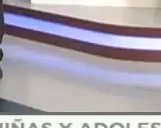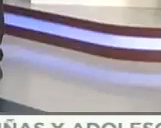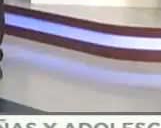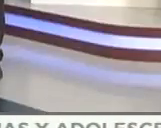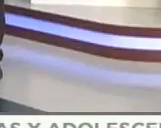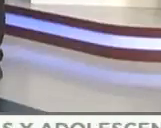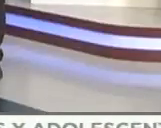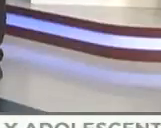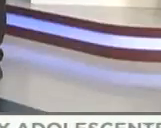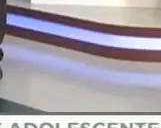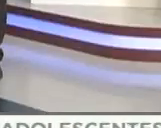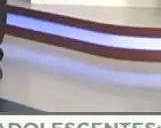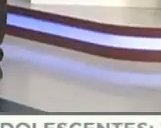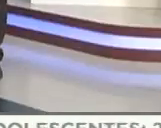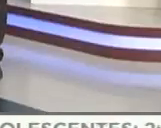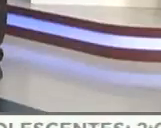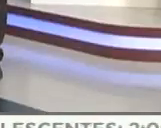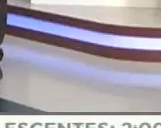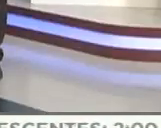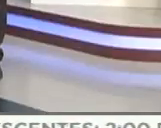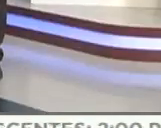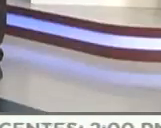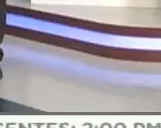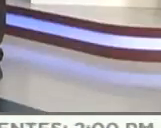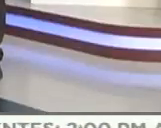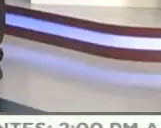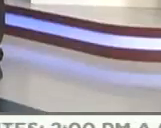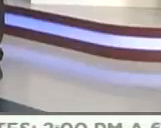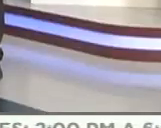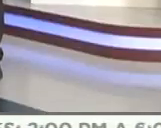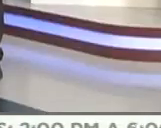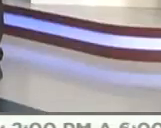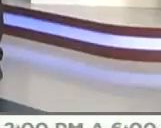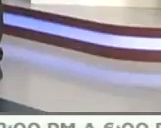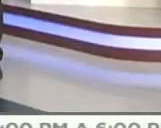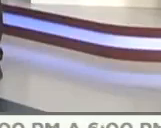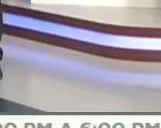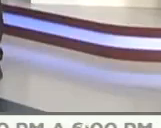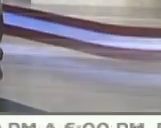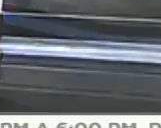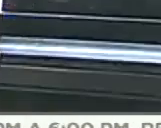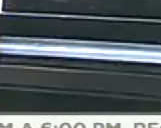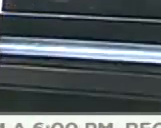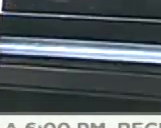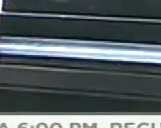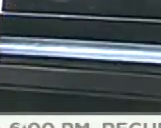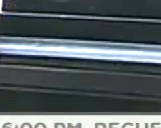Buenas tardes para todo el pueblo de Venezuela. Último minuto, información con Indira López en el Palacio de Miraflores. Adelante, Indira.